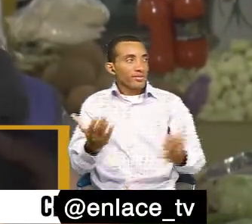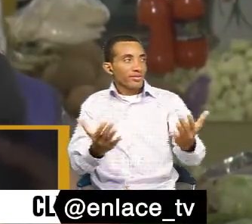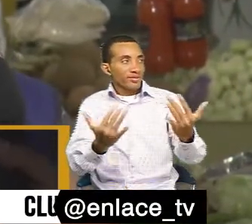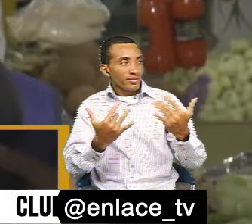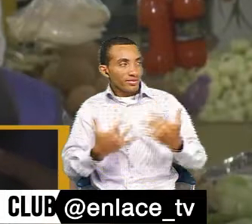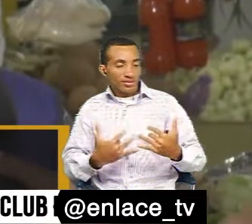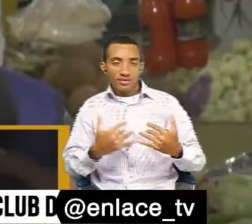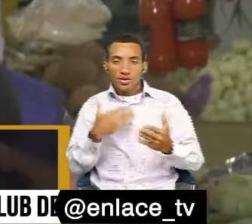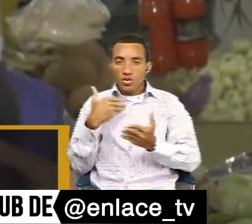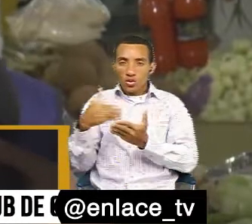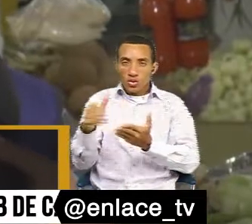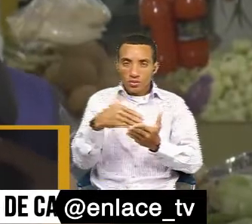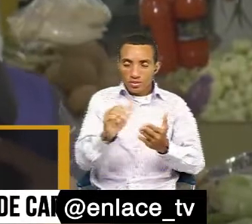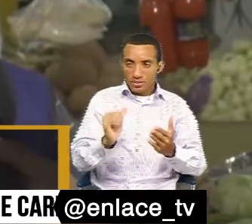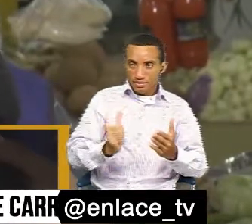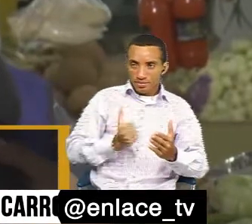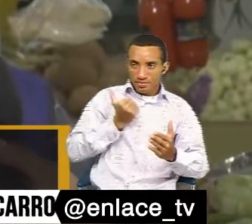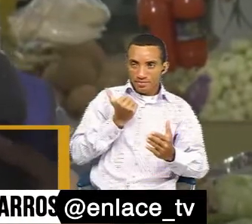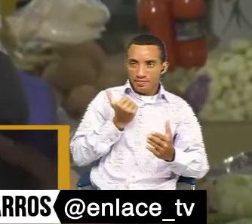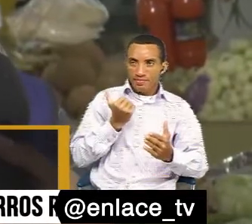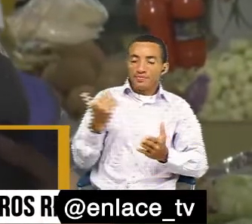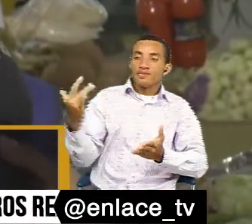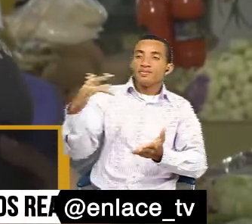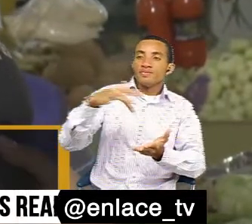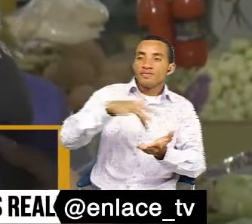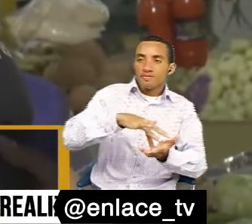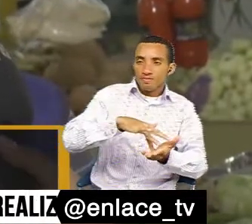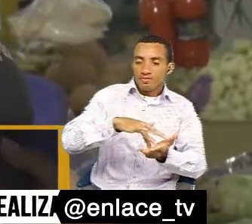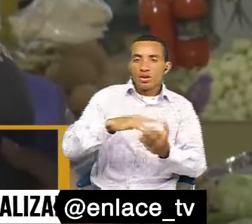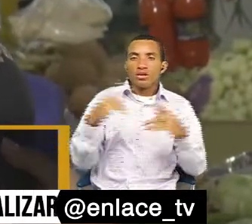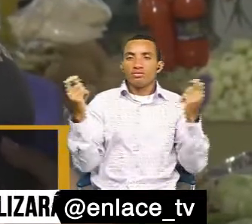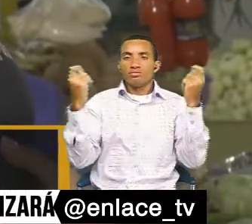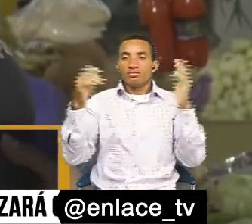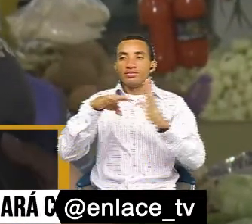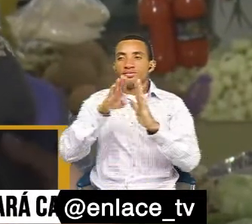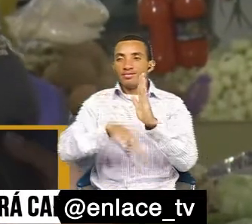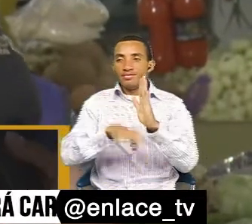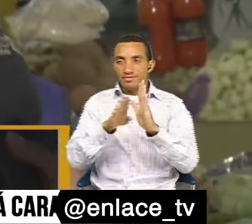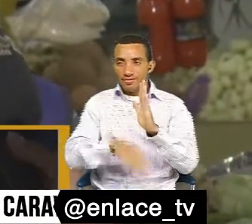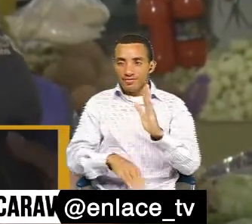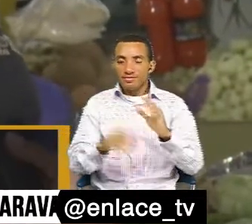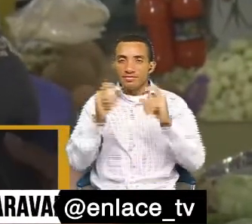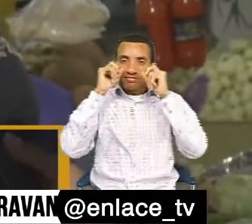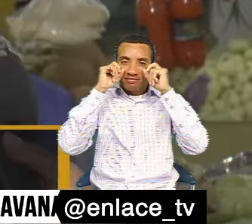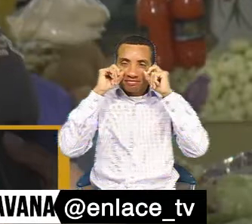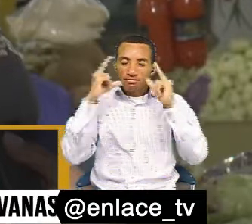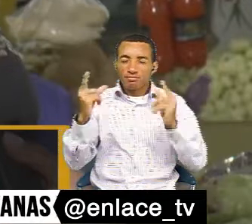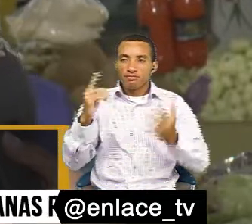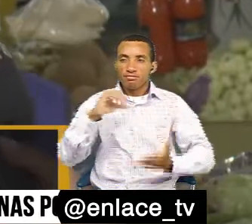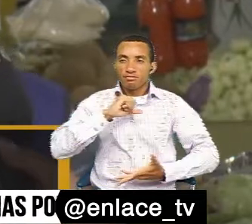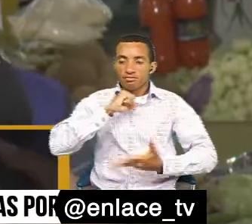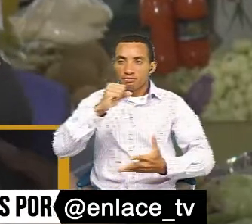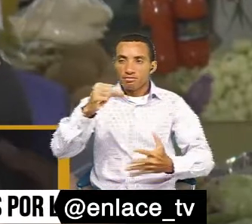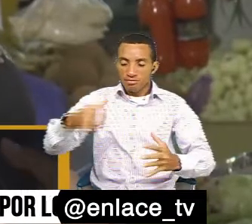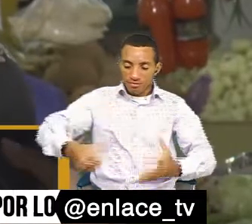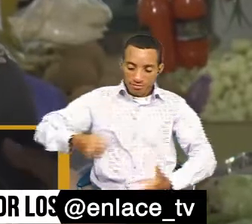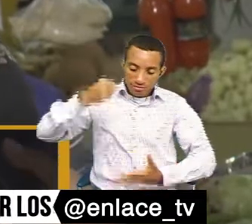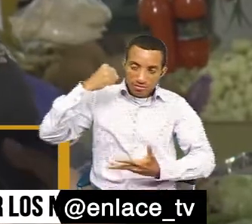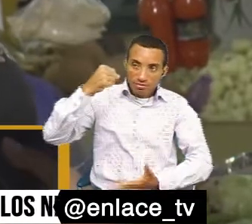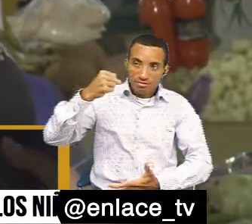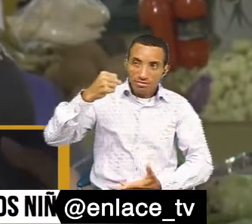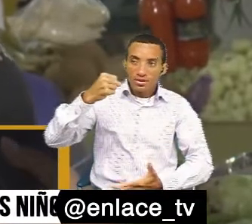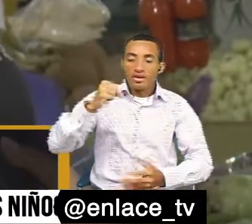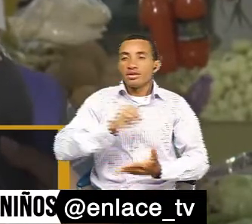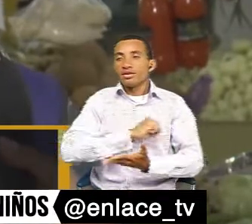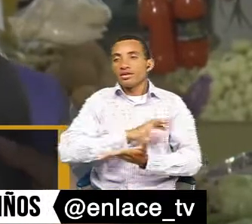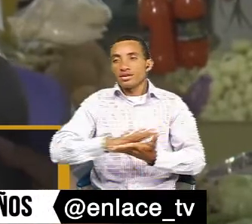y ya les digo, aprovechar estas grandes ofertas que tenemos, premios sorpresa, mercados completamente gratis y de luego